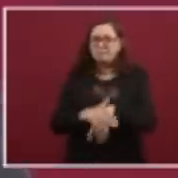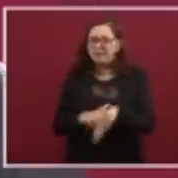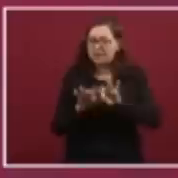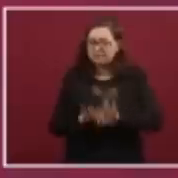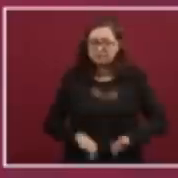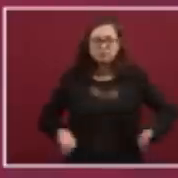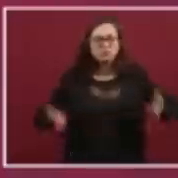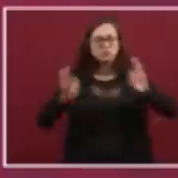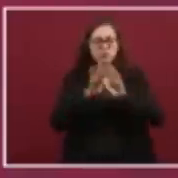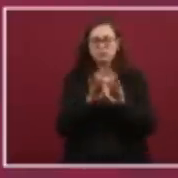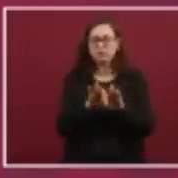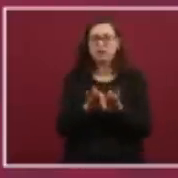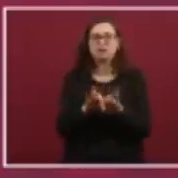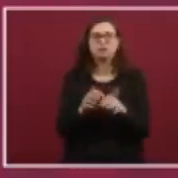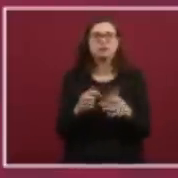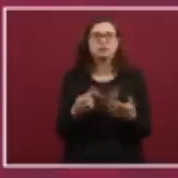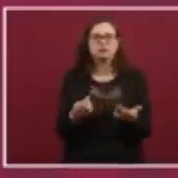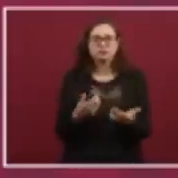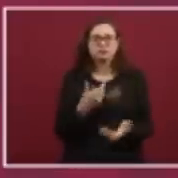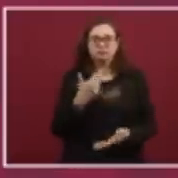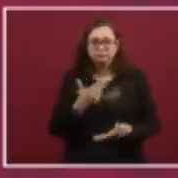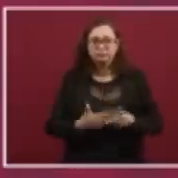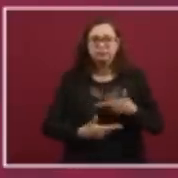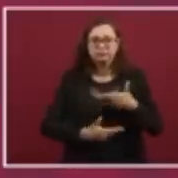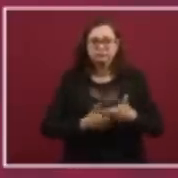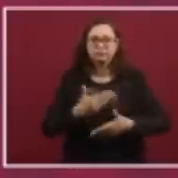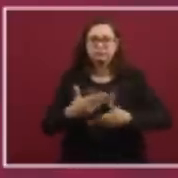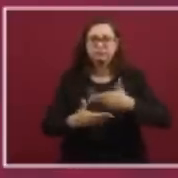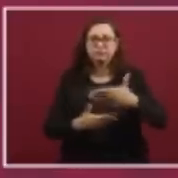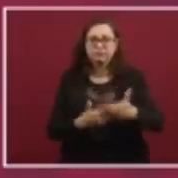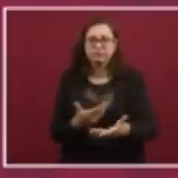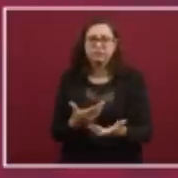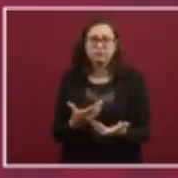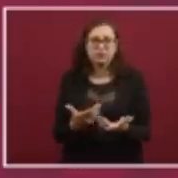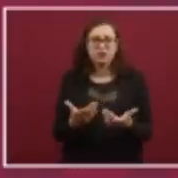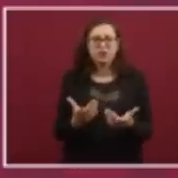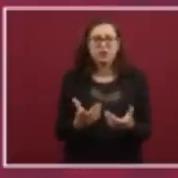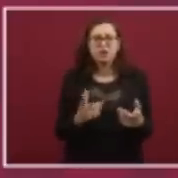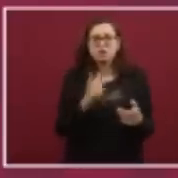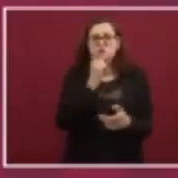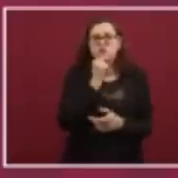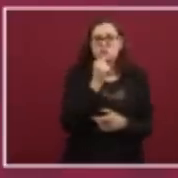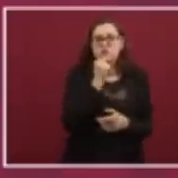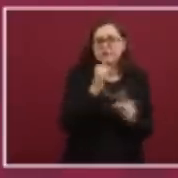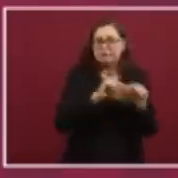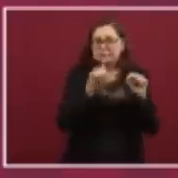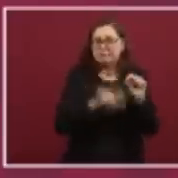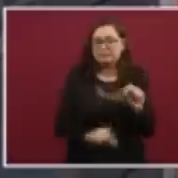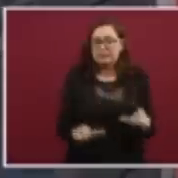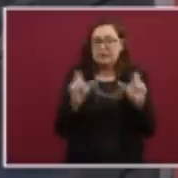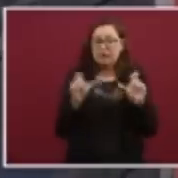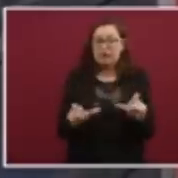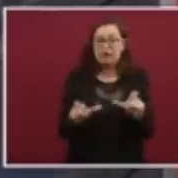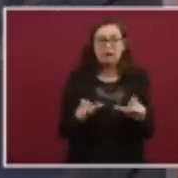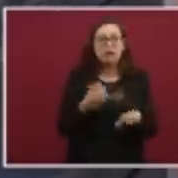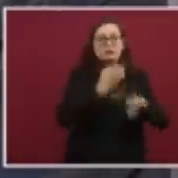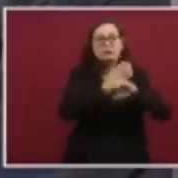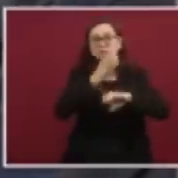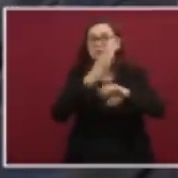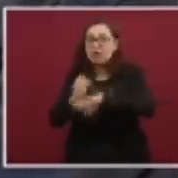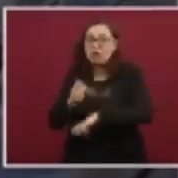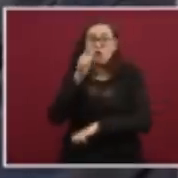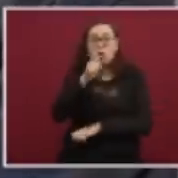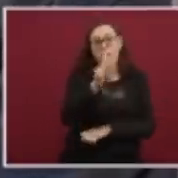y van a ir los elementos de la Guardia Nacional a los lugares donde